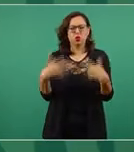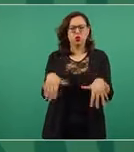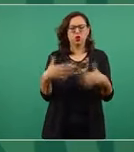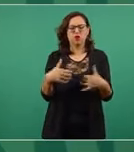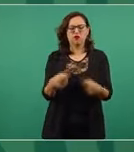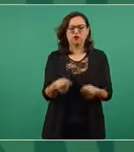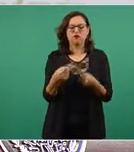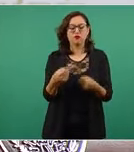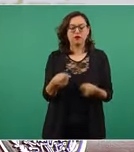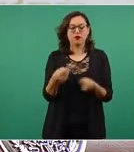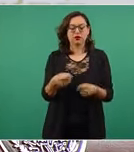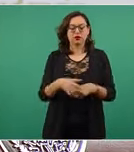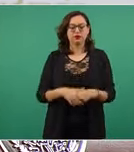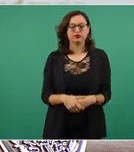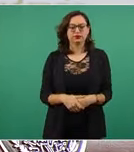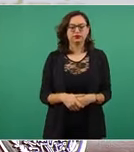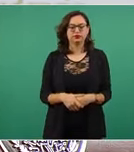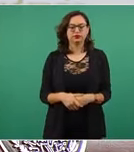fueron reprimidos,